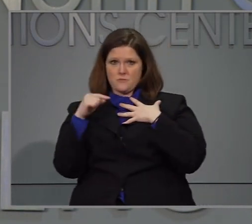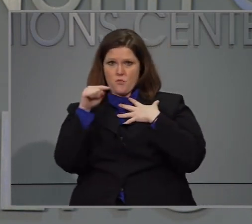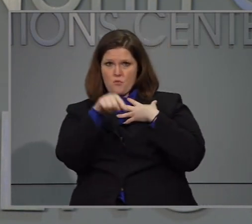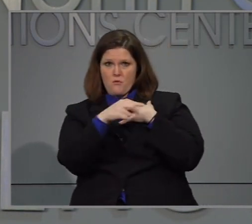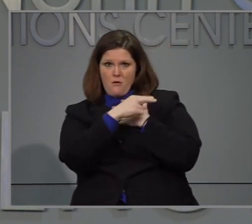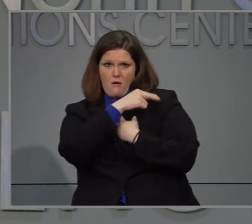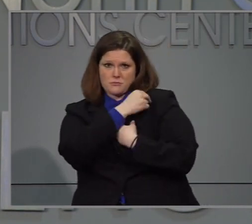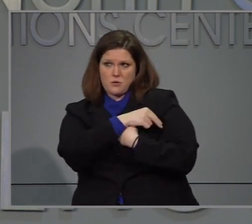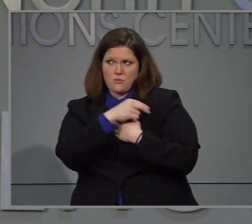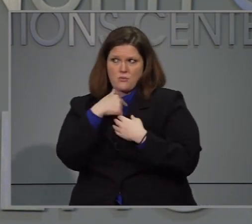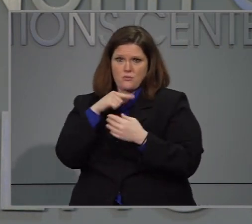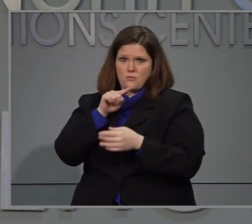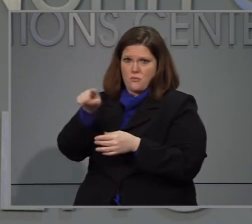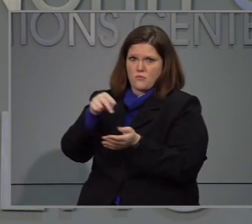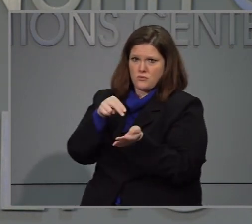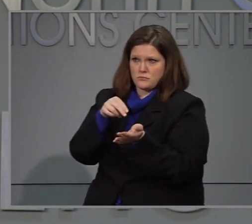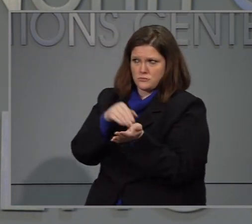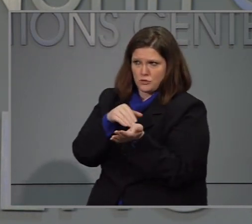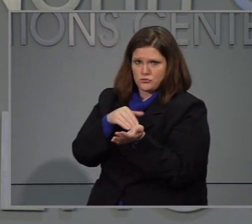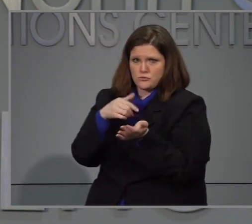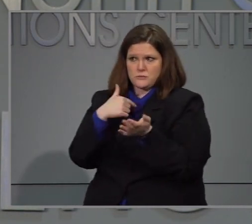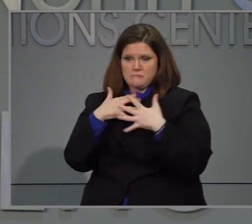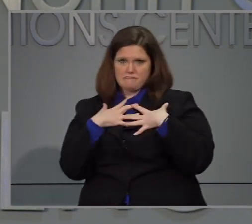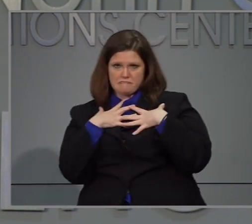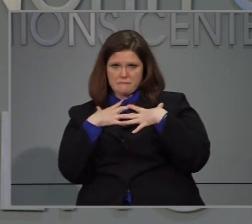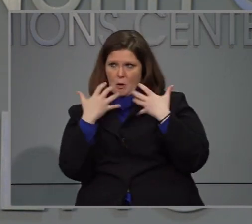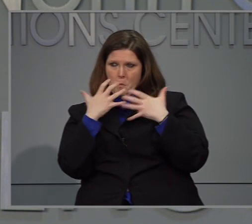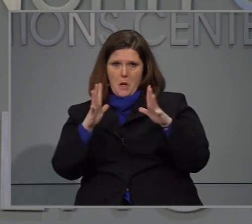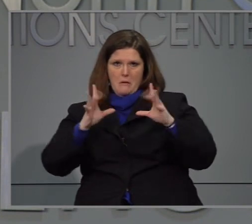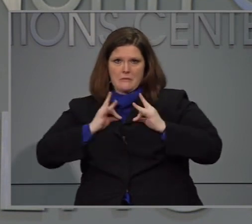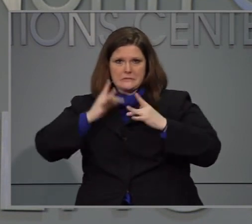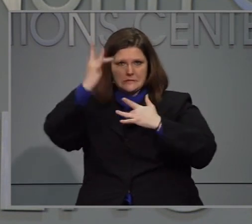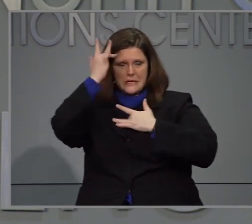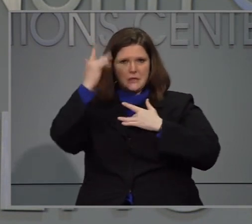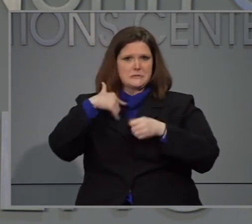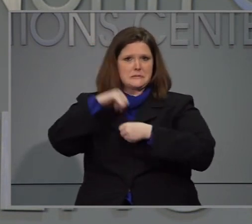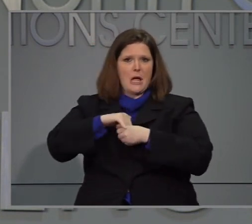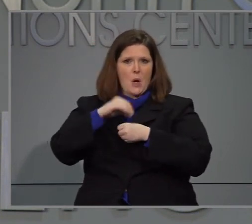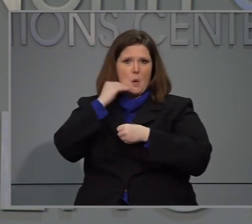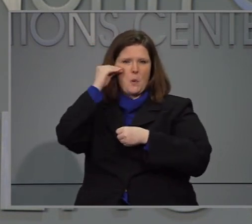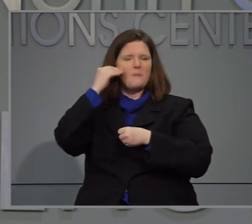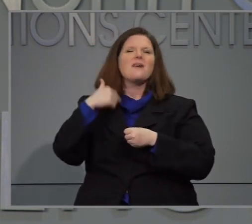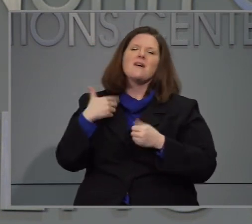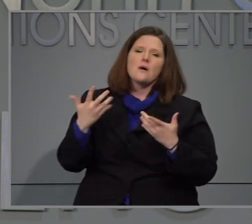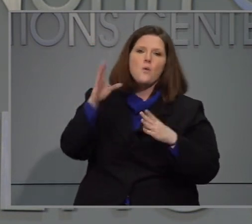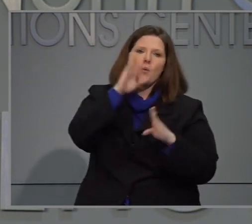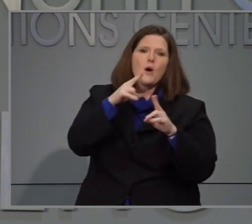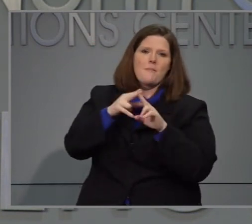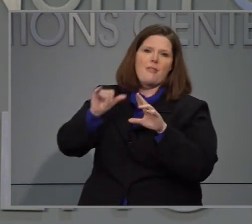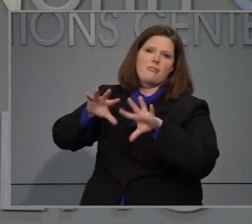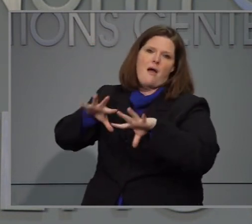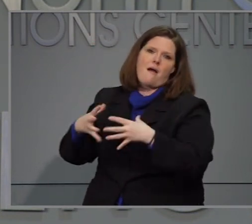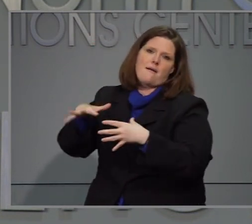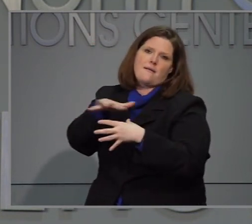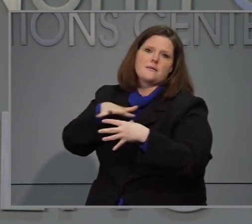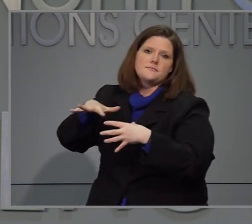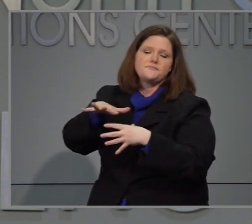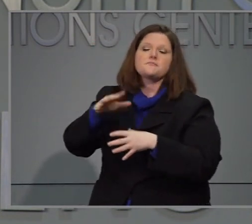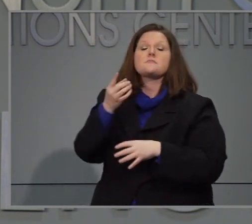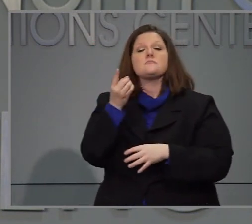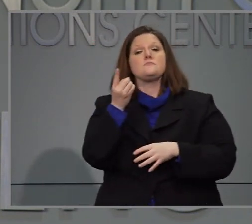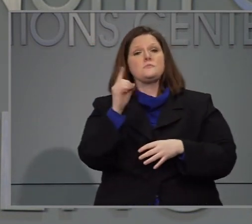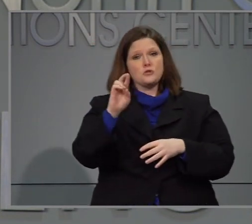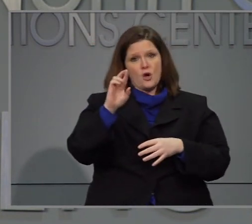atención médica en un hospital o no. Y yo sé que la doctora Cohen, su equipo, están trabajando con los proveedores